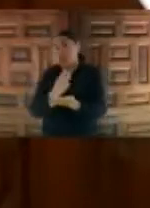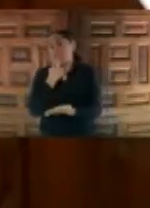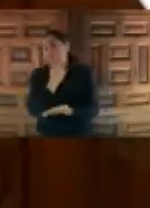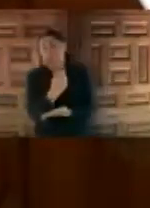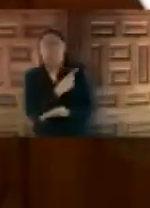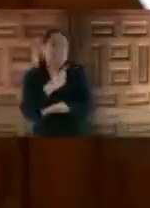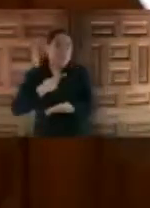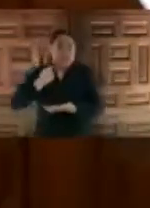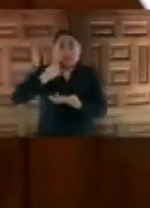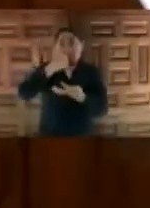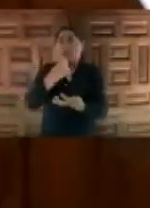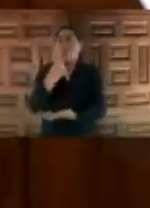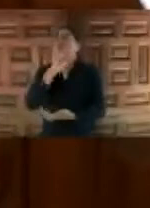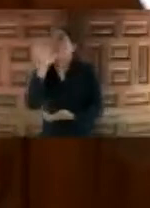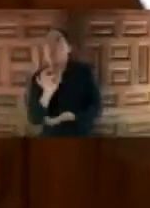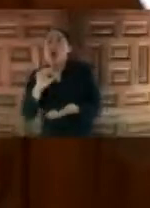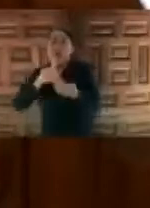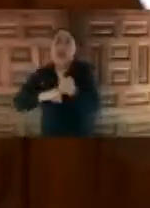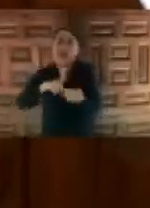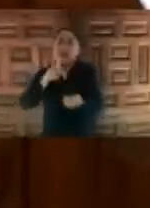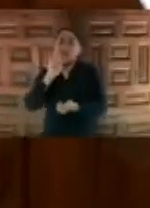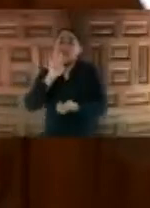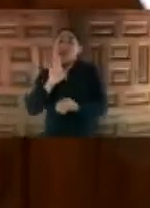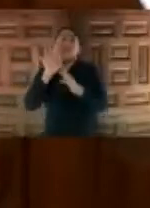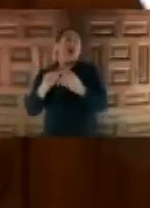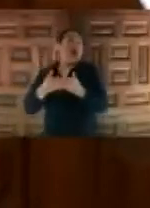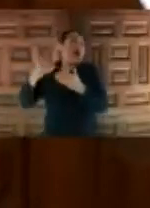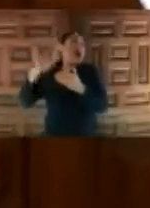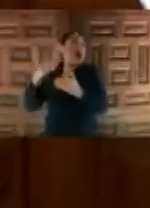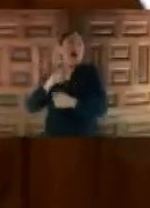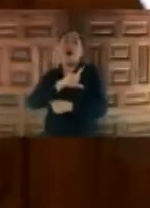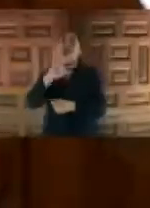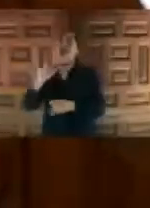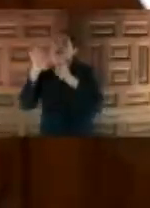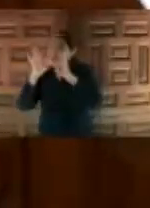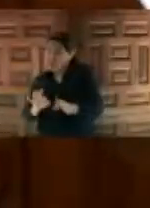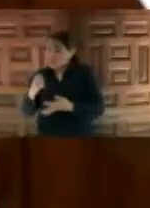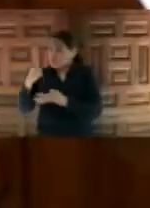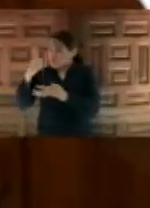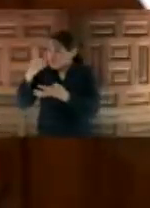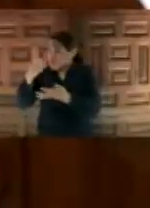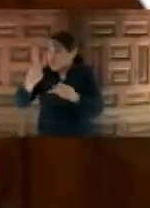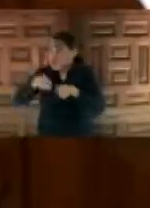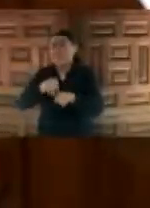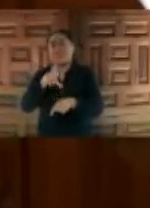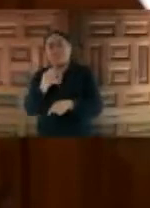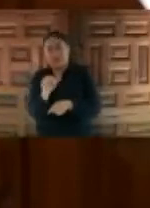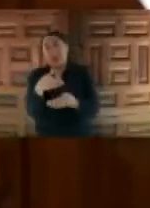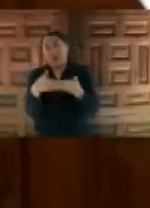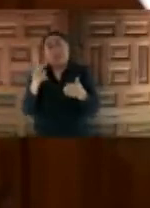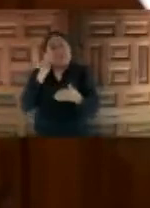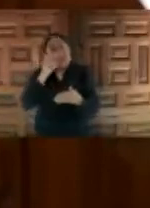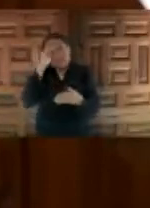tendría que ser por lo menos el 1% del PIB y hace mucho que no se cumple. Igualmente es necesario valorar la magnitud de los recursos,